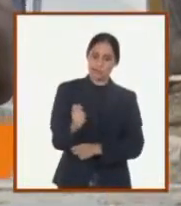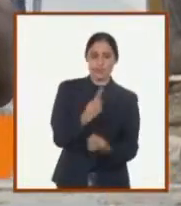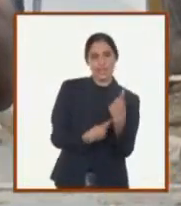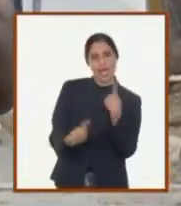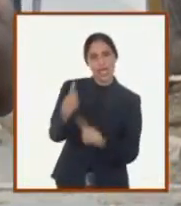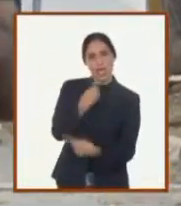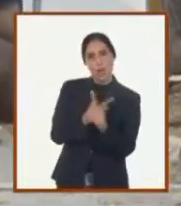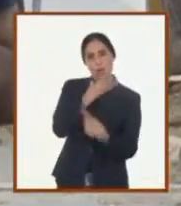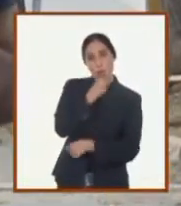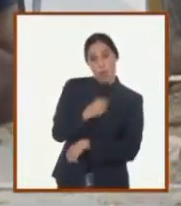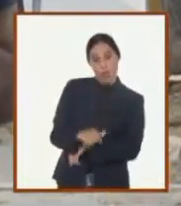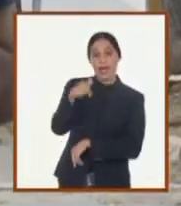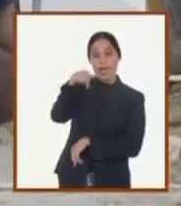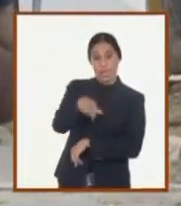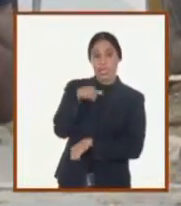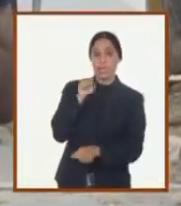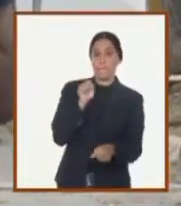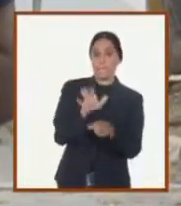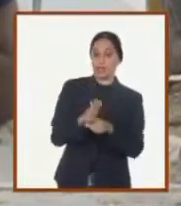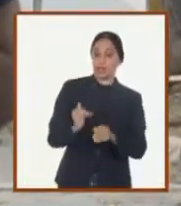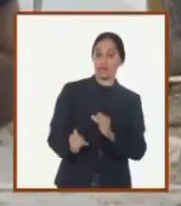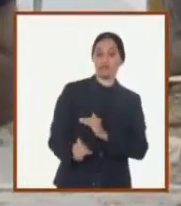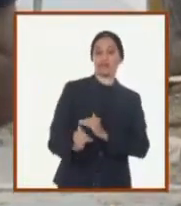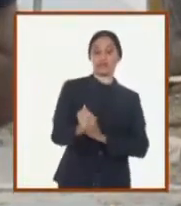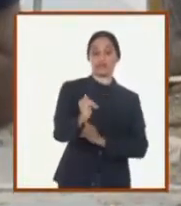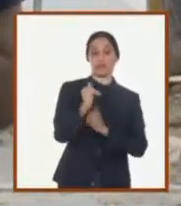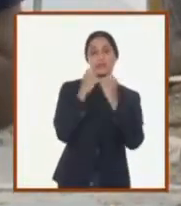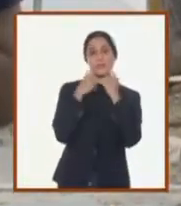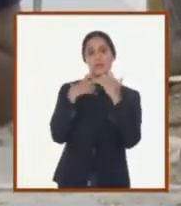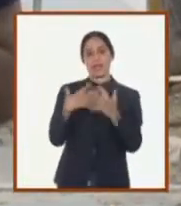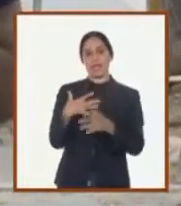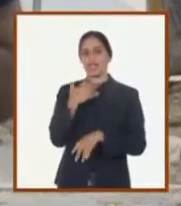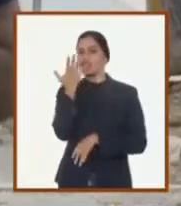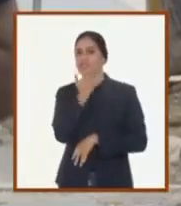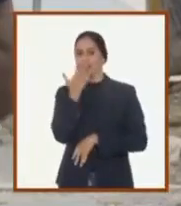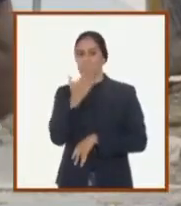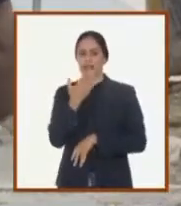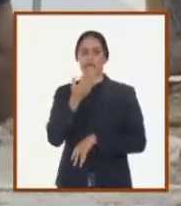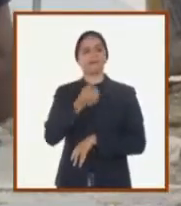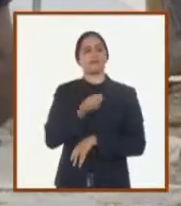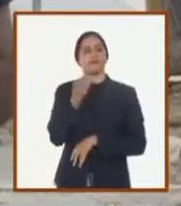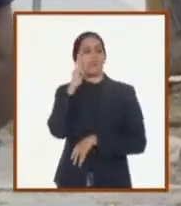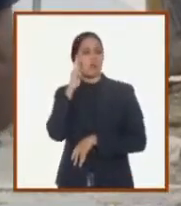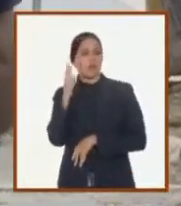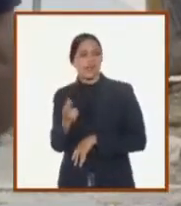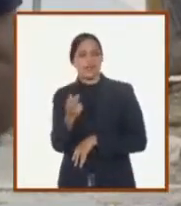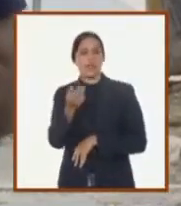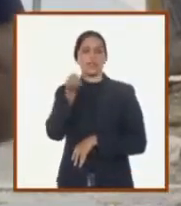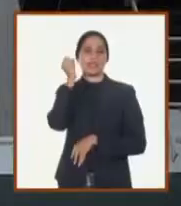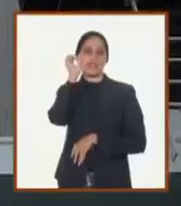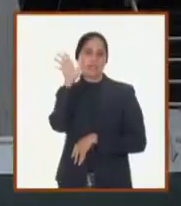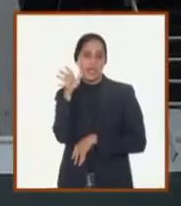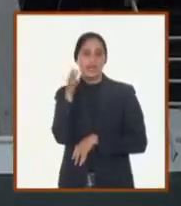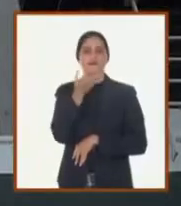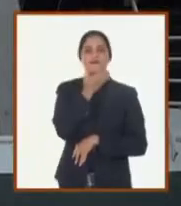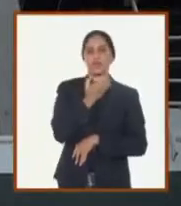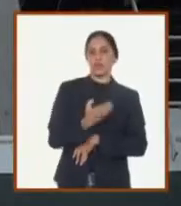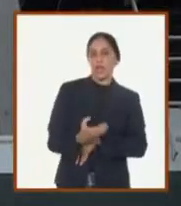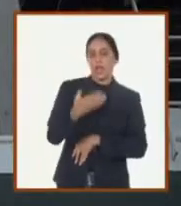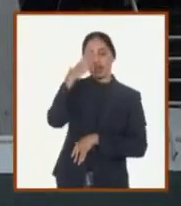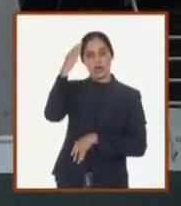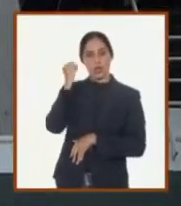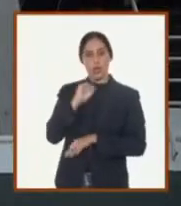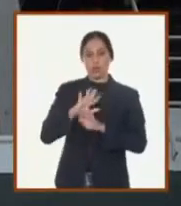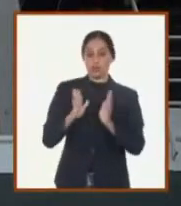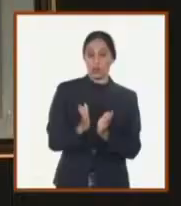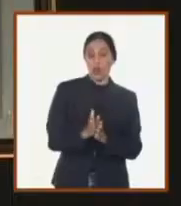las nuevas generaciones decanos Fidel Celia esta también es tu plaza hoy